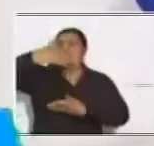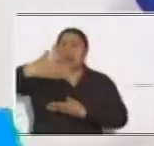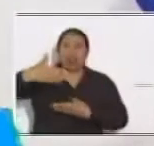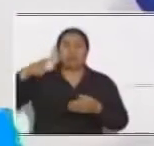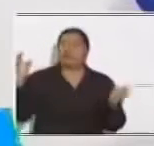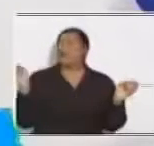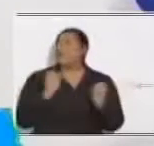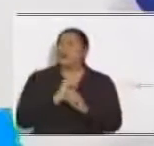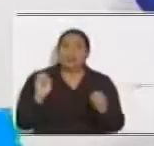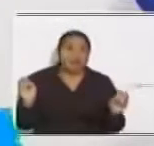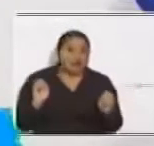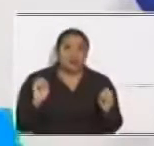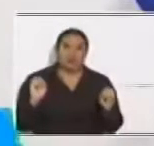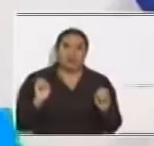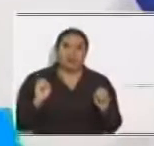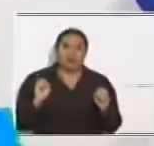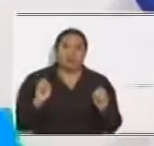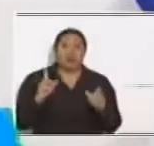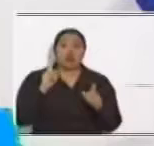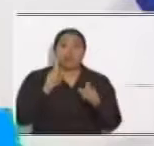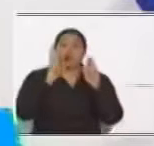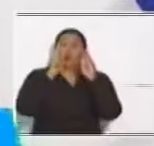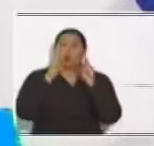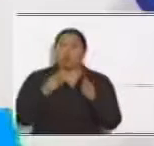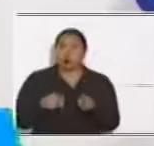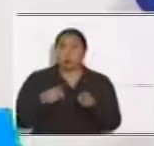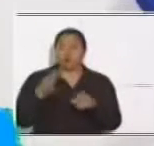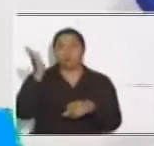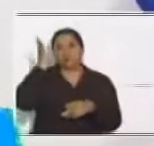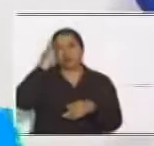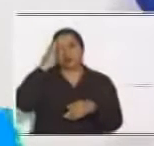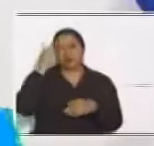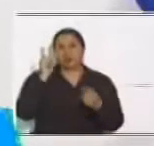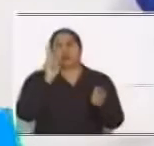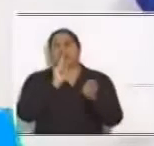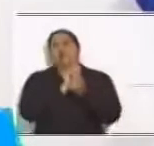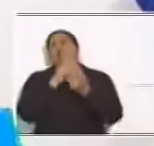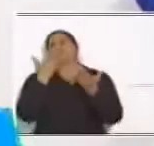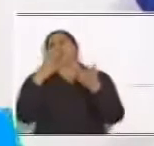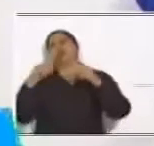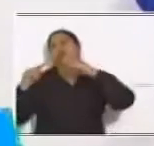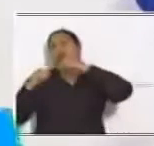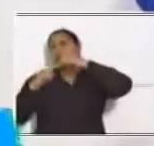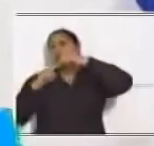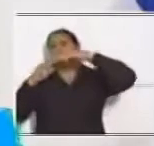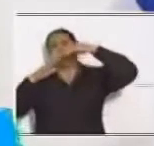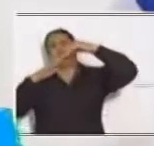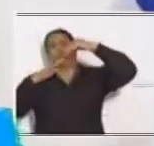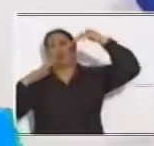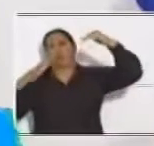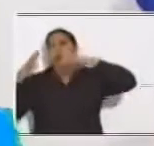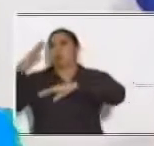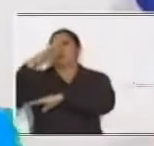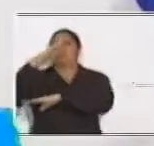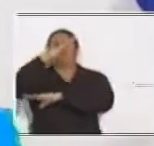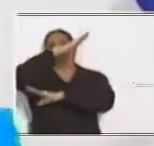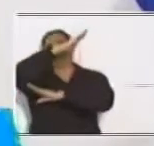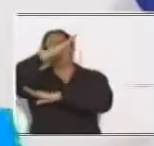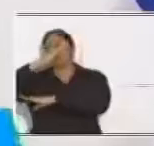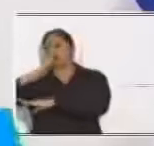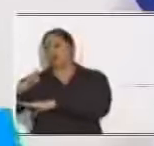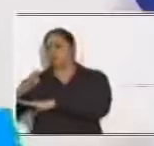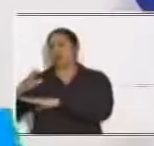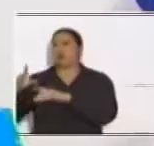se dio cuenta que tenía que encontrar inclinaciones, tenía que ver el reflejo del sol sobre